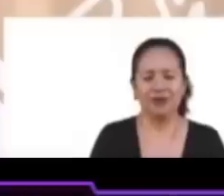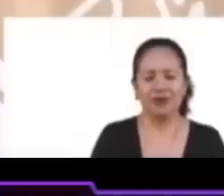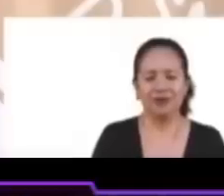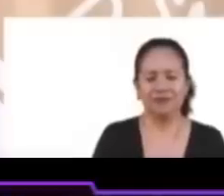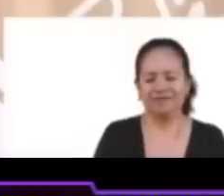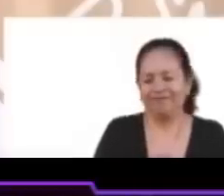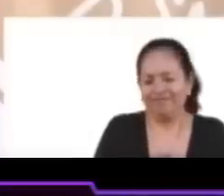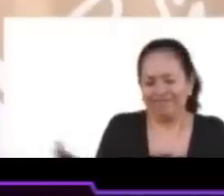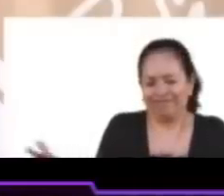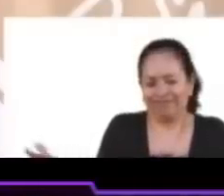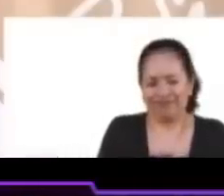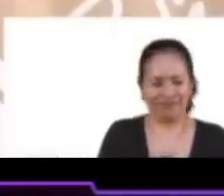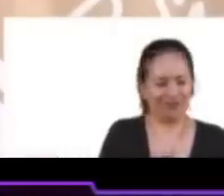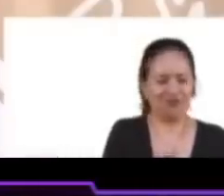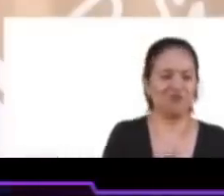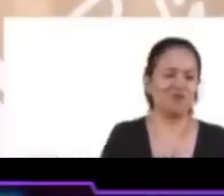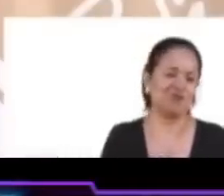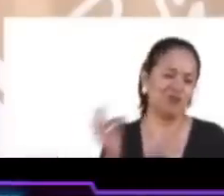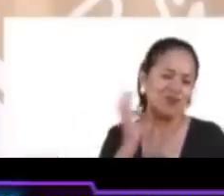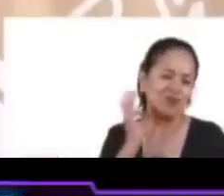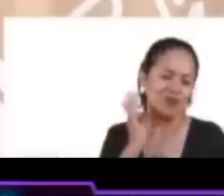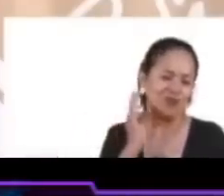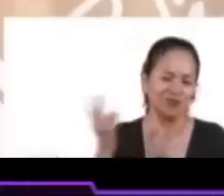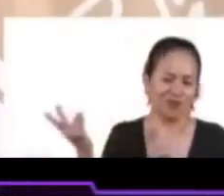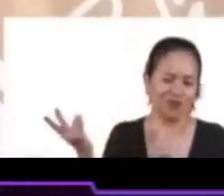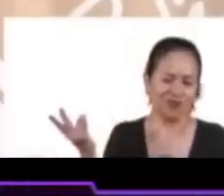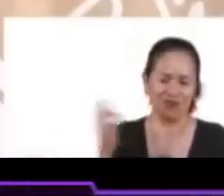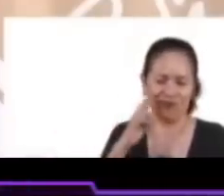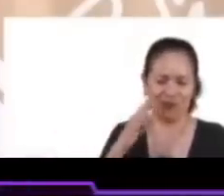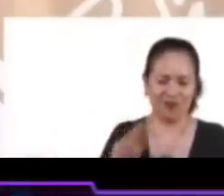es un asunto de la Fiscalía.